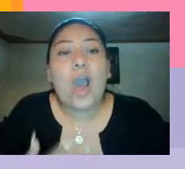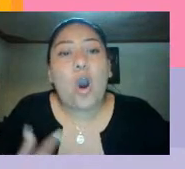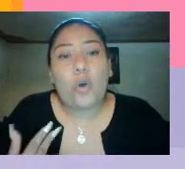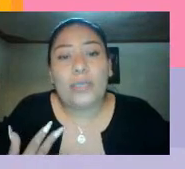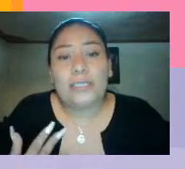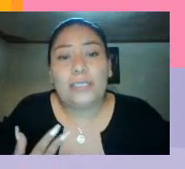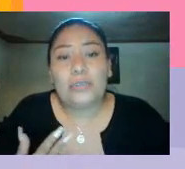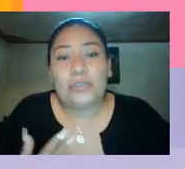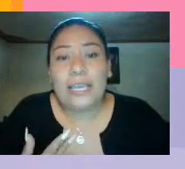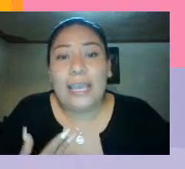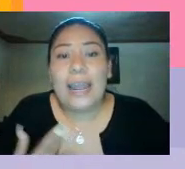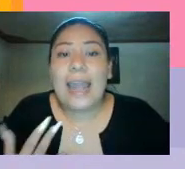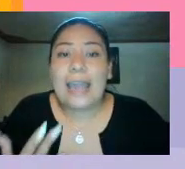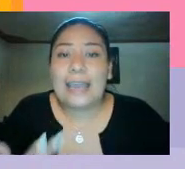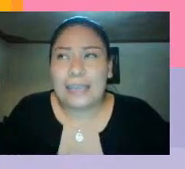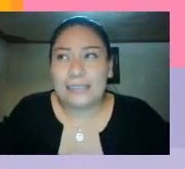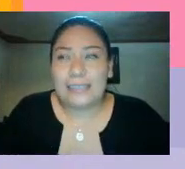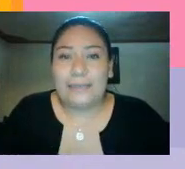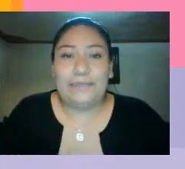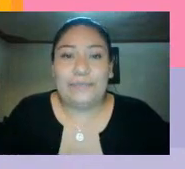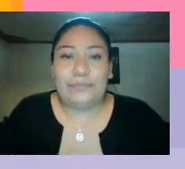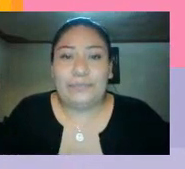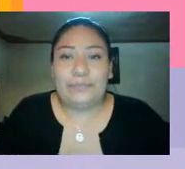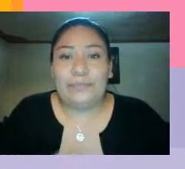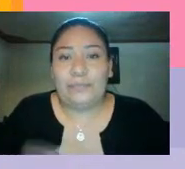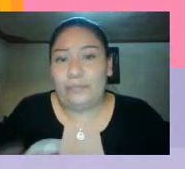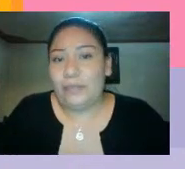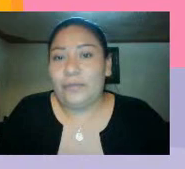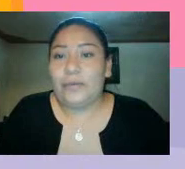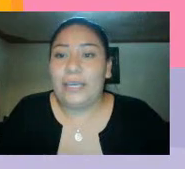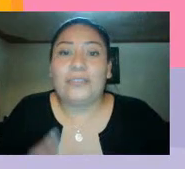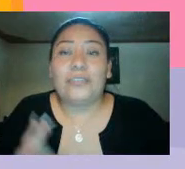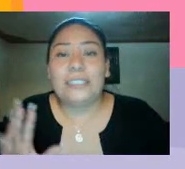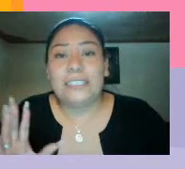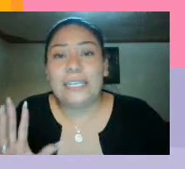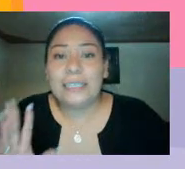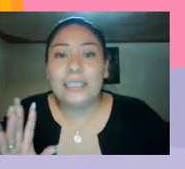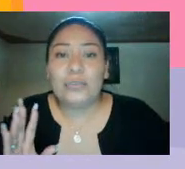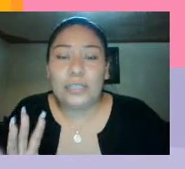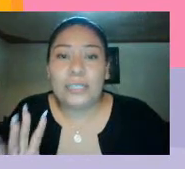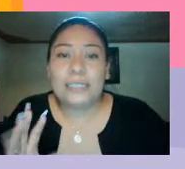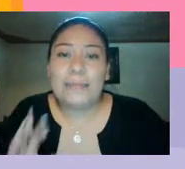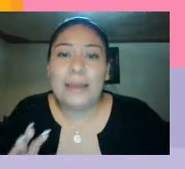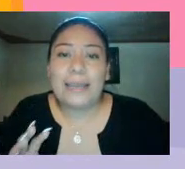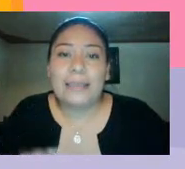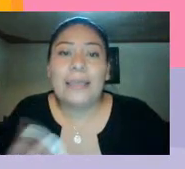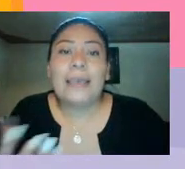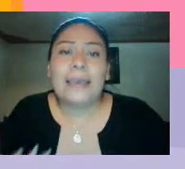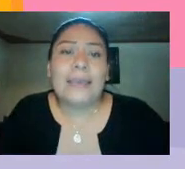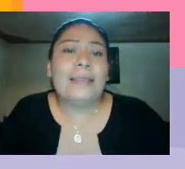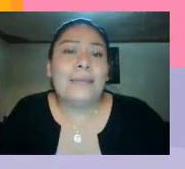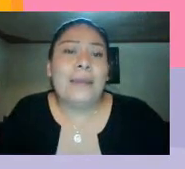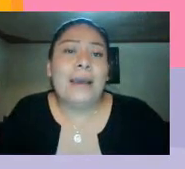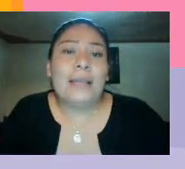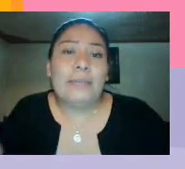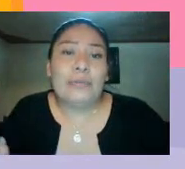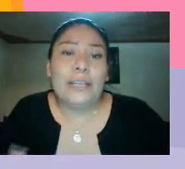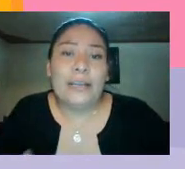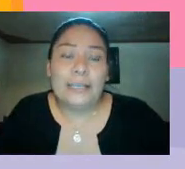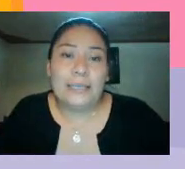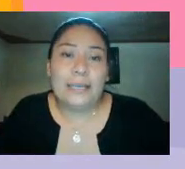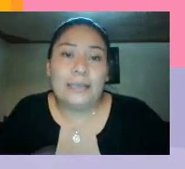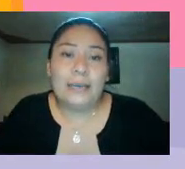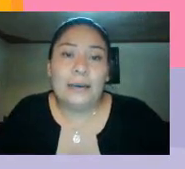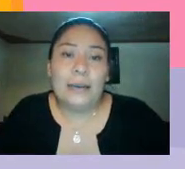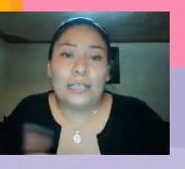basura o inciso C, la casa. ¿Ok? Entonces ya tienen ustedes la imagen. ¿Qué tema le